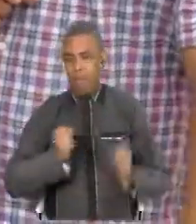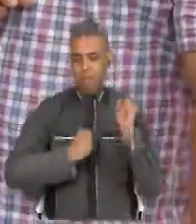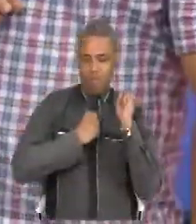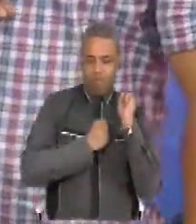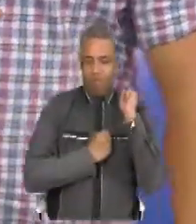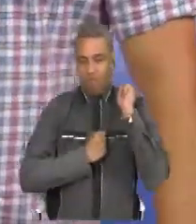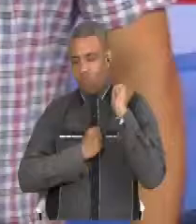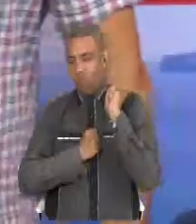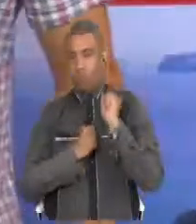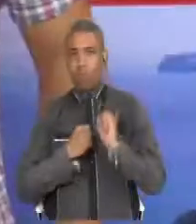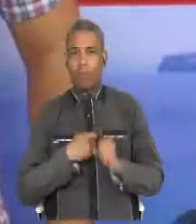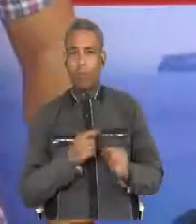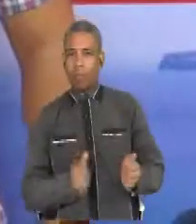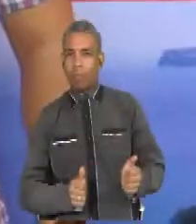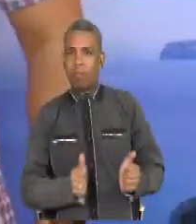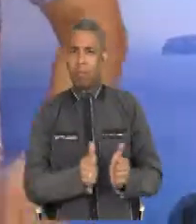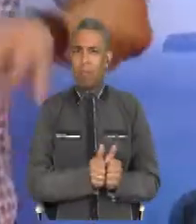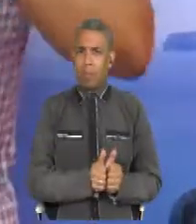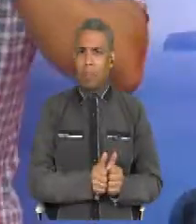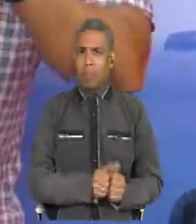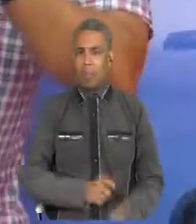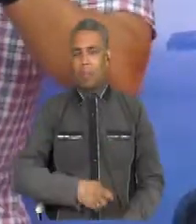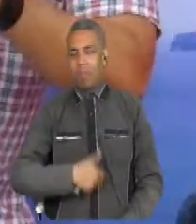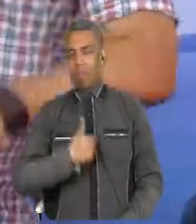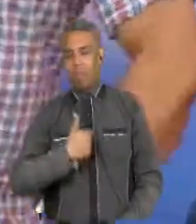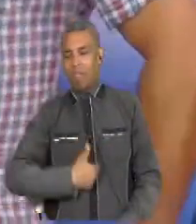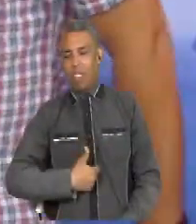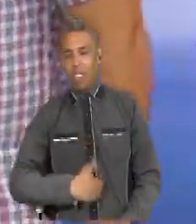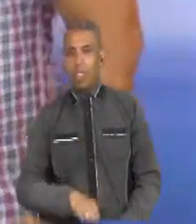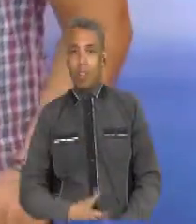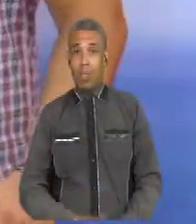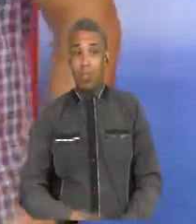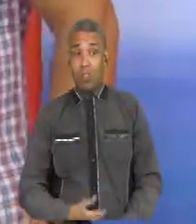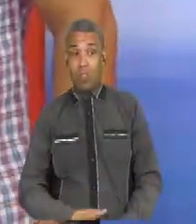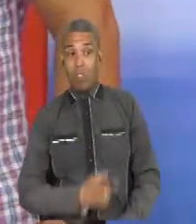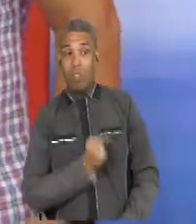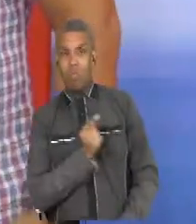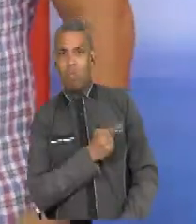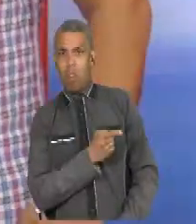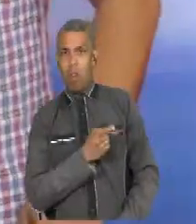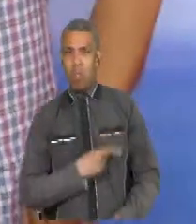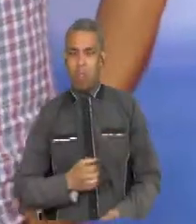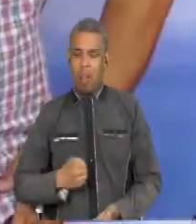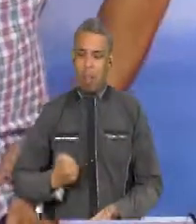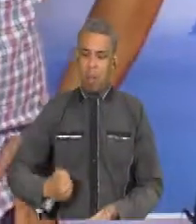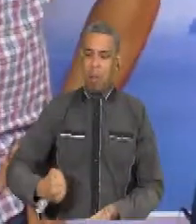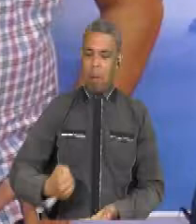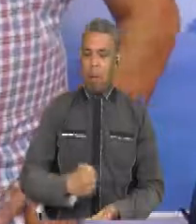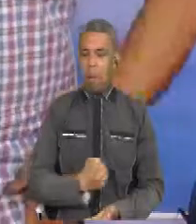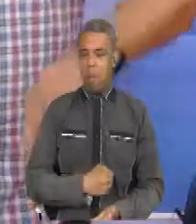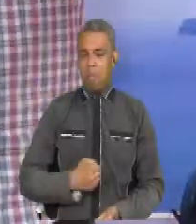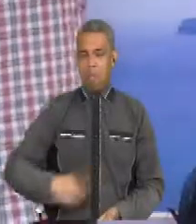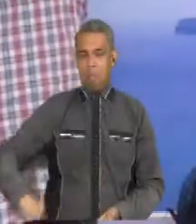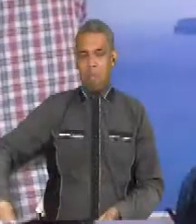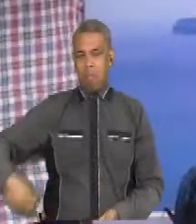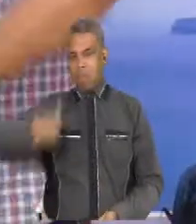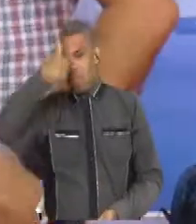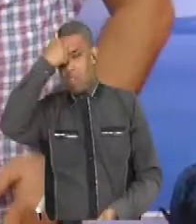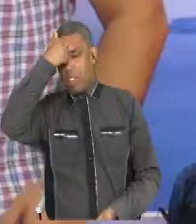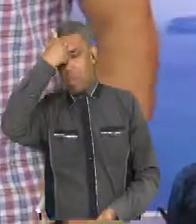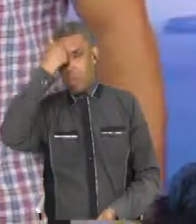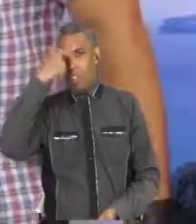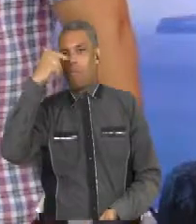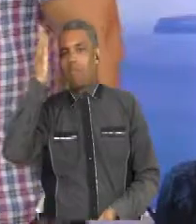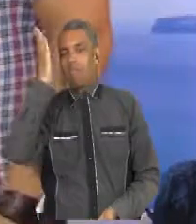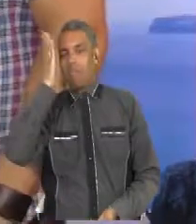encuentro hoy aquí con un invitado súper especial, y ya entiendo por qué le dicen el patrón de la salsa, Oscar. Eso, gracias a la gente de